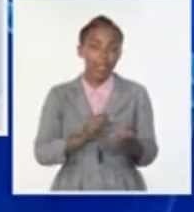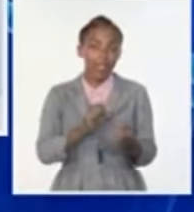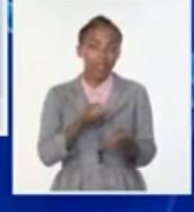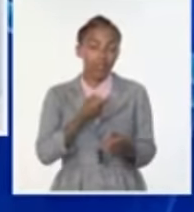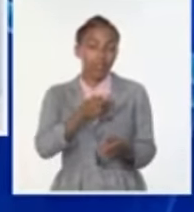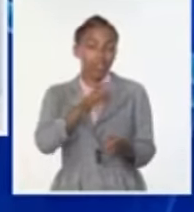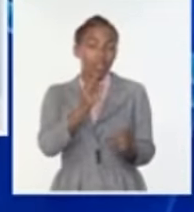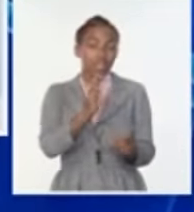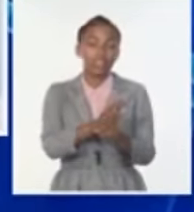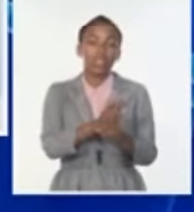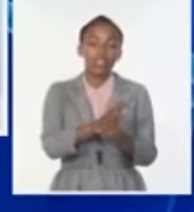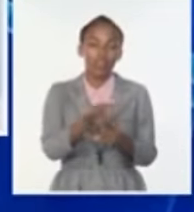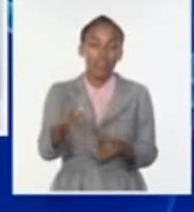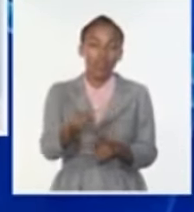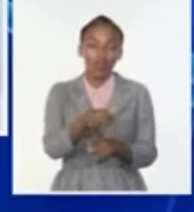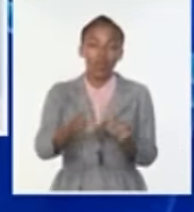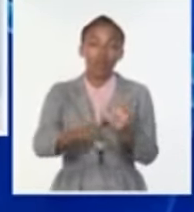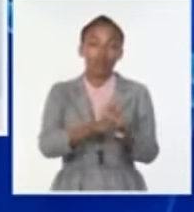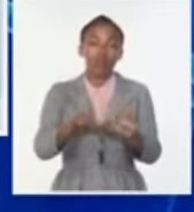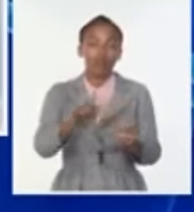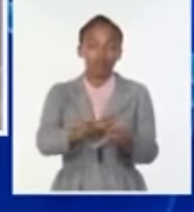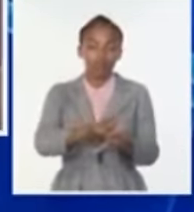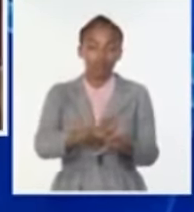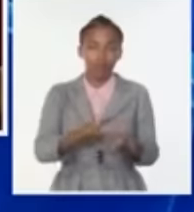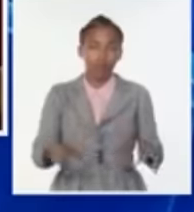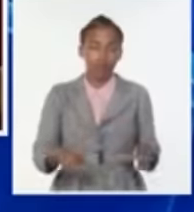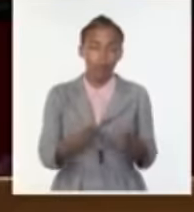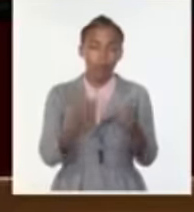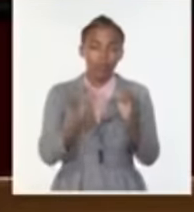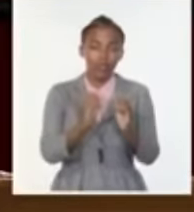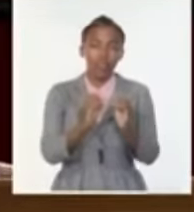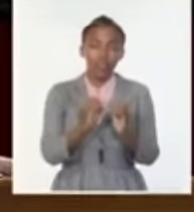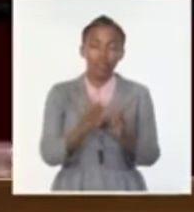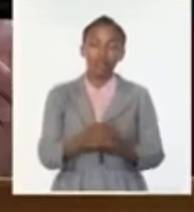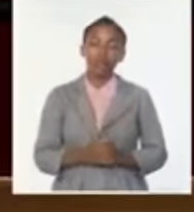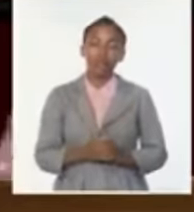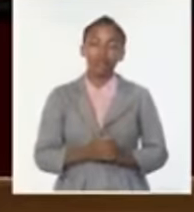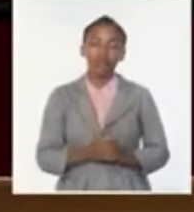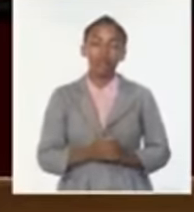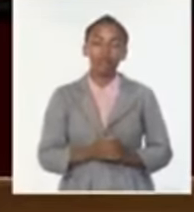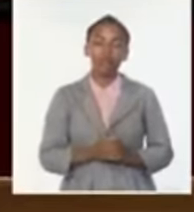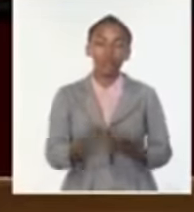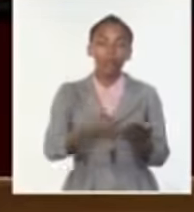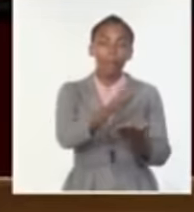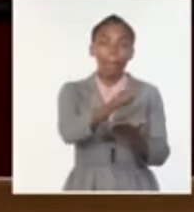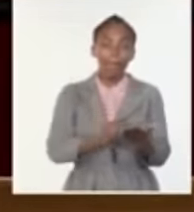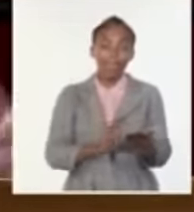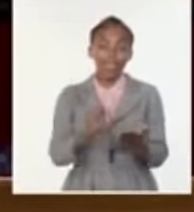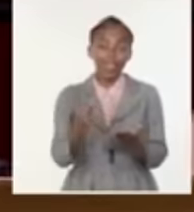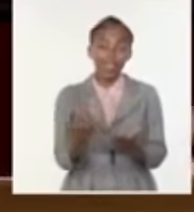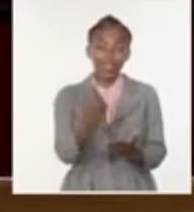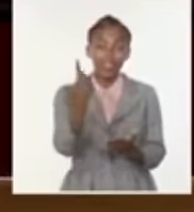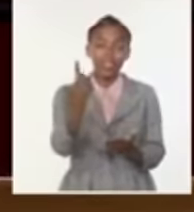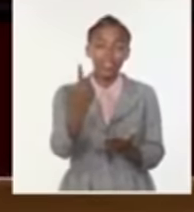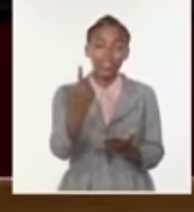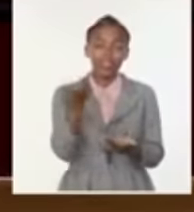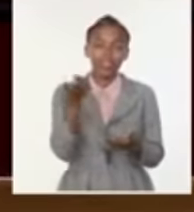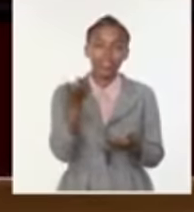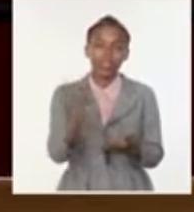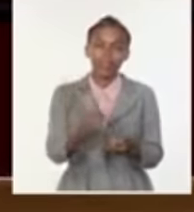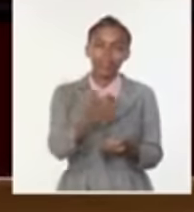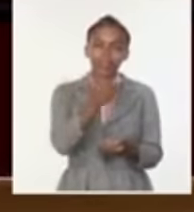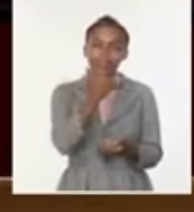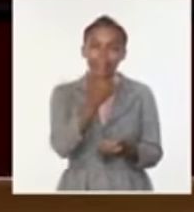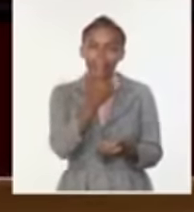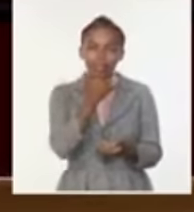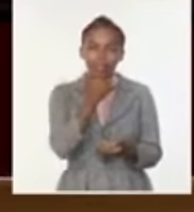también por violaciones restablecidas. Nosotros lo hemos dicho, las normas iniciales tuvieron vacíos, inexperiencia y demás, que la